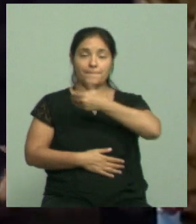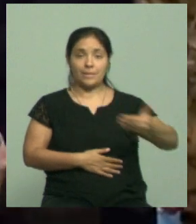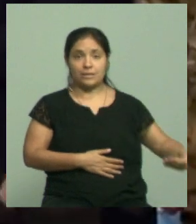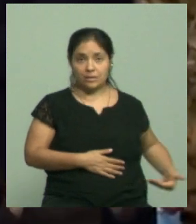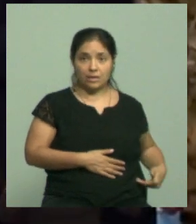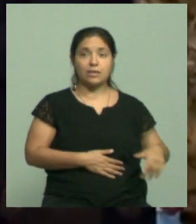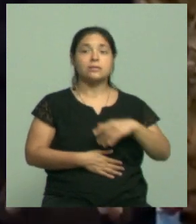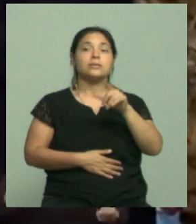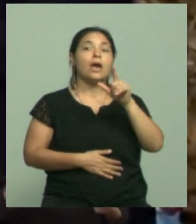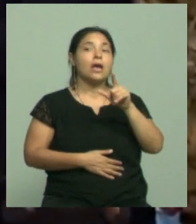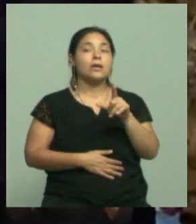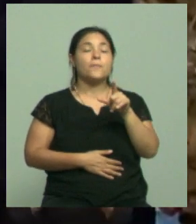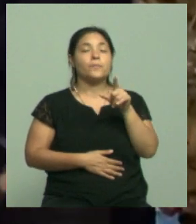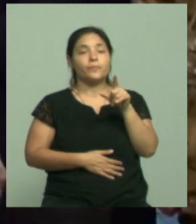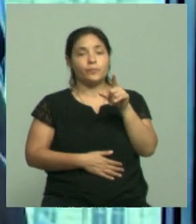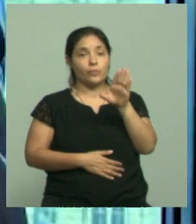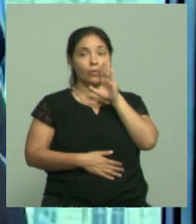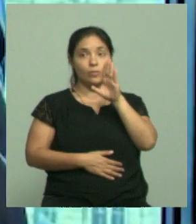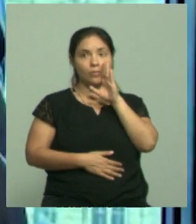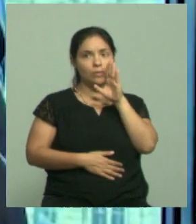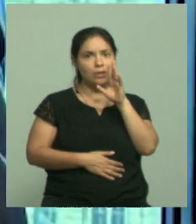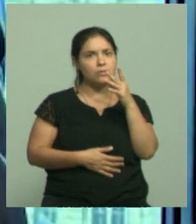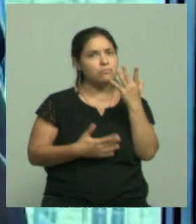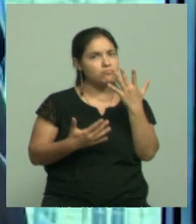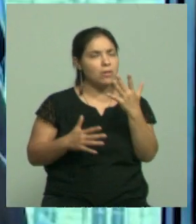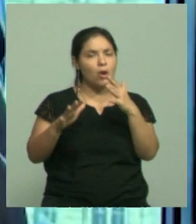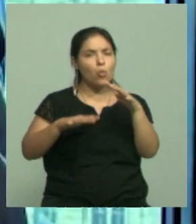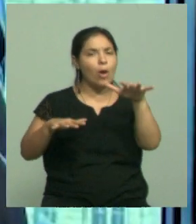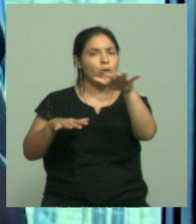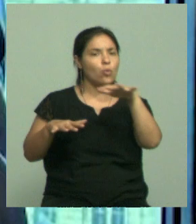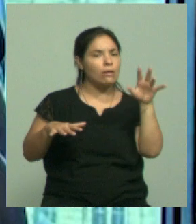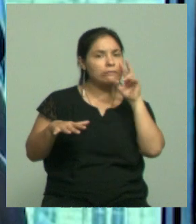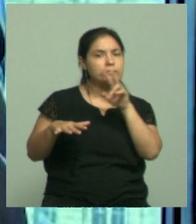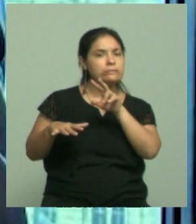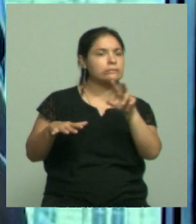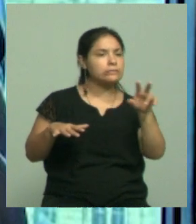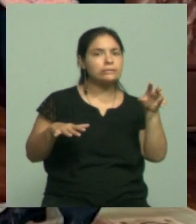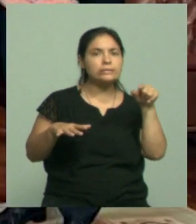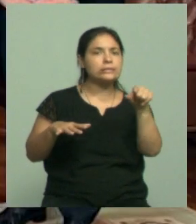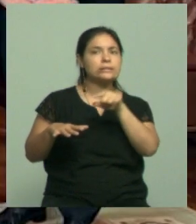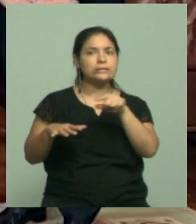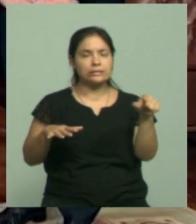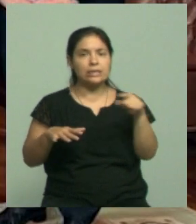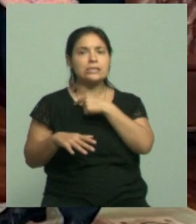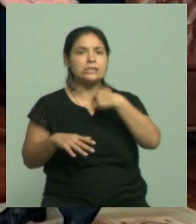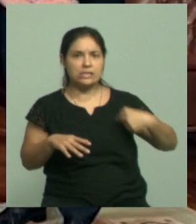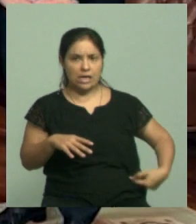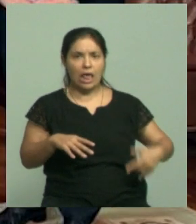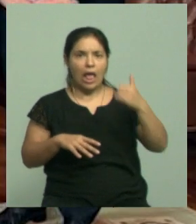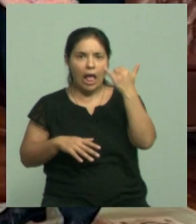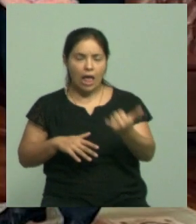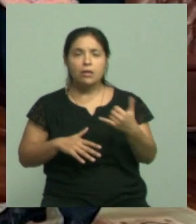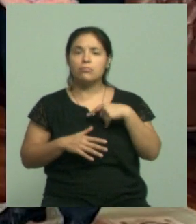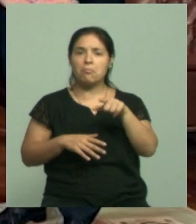que Estados Unidos empezó a mirar hacia diferentes lugares en donde la presencia china se